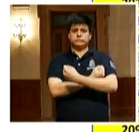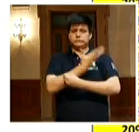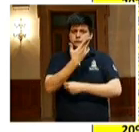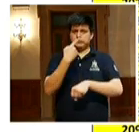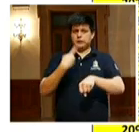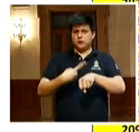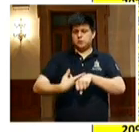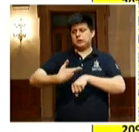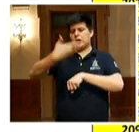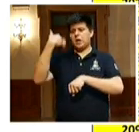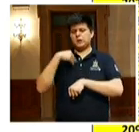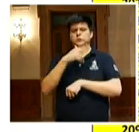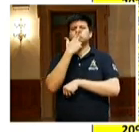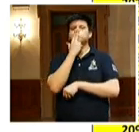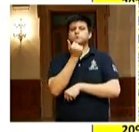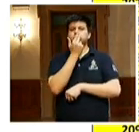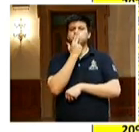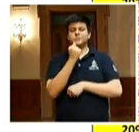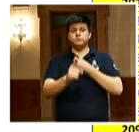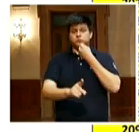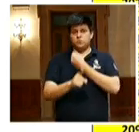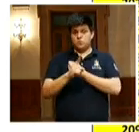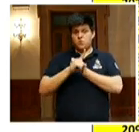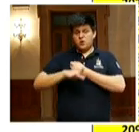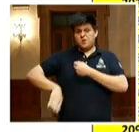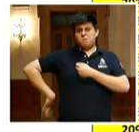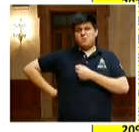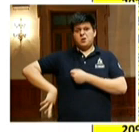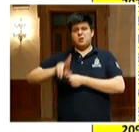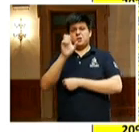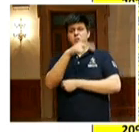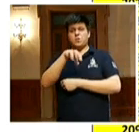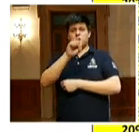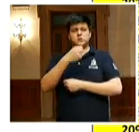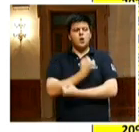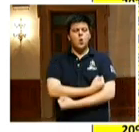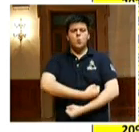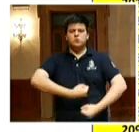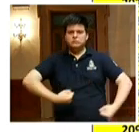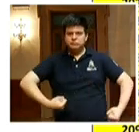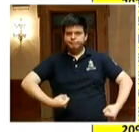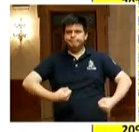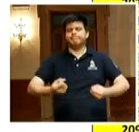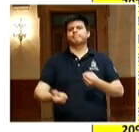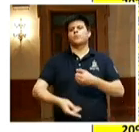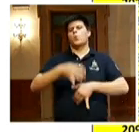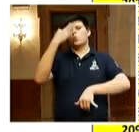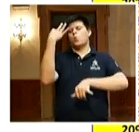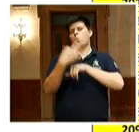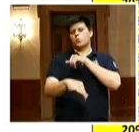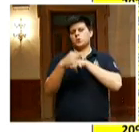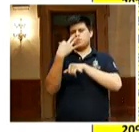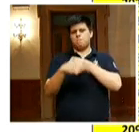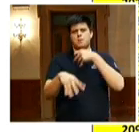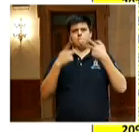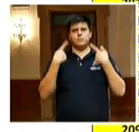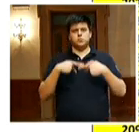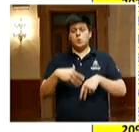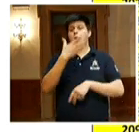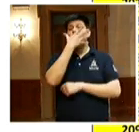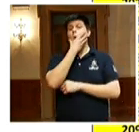diabetes insuficiencia renal crónica obesidad y el último caso un masculino